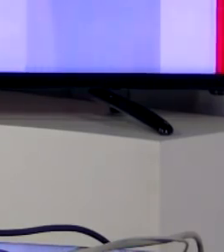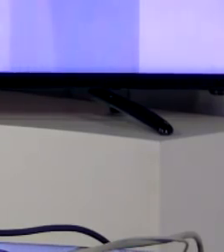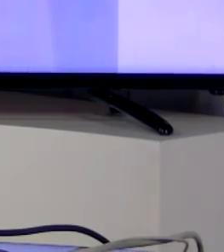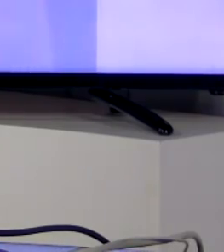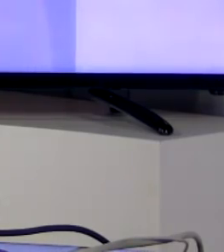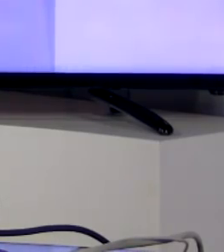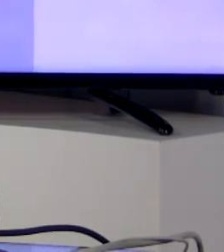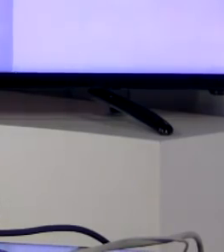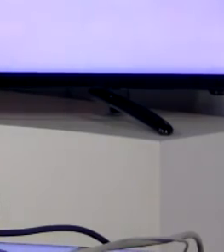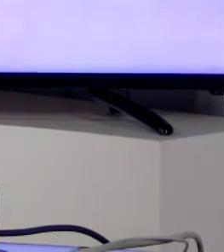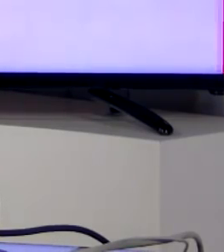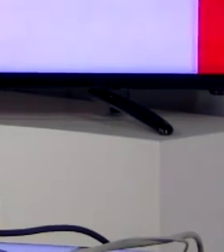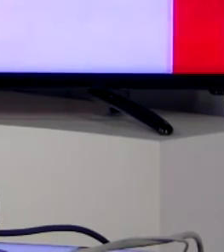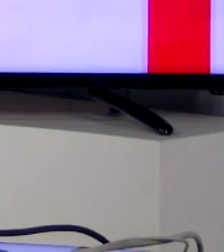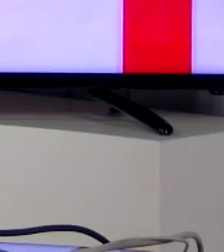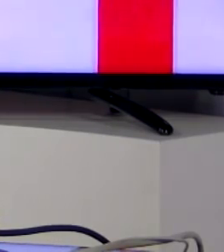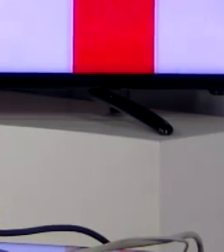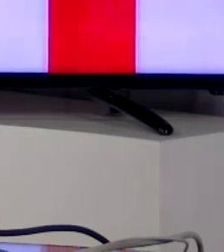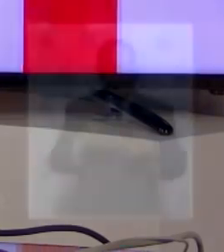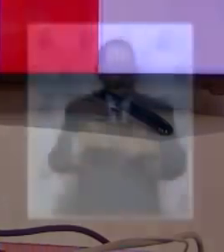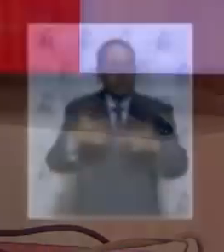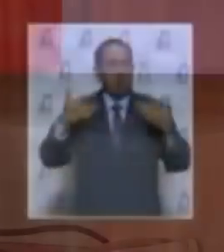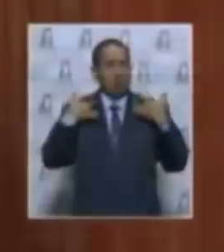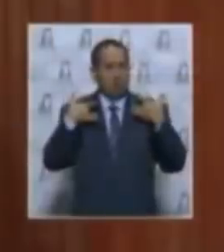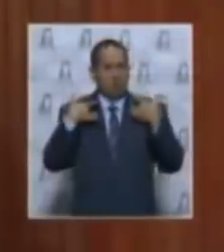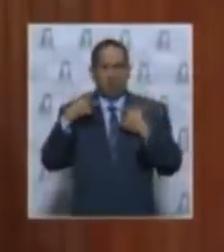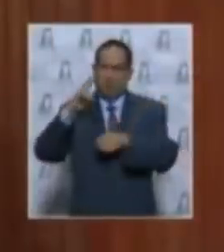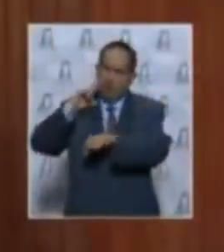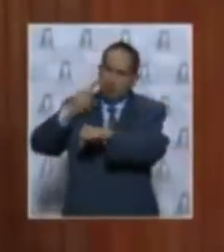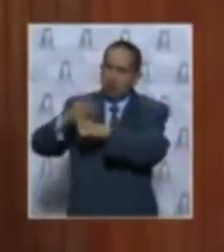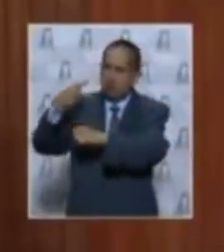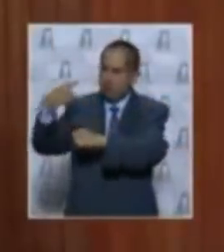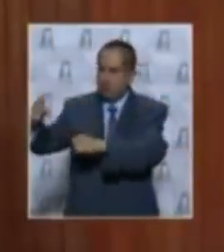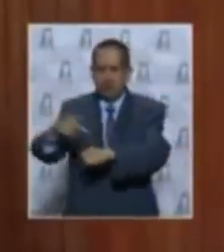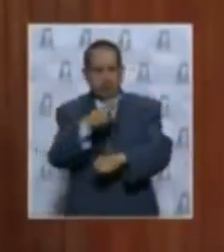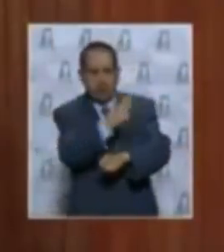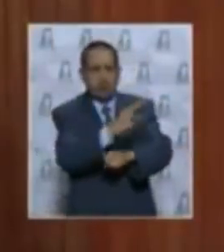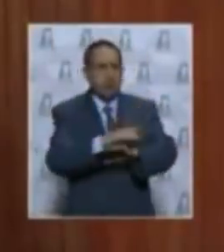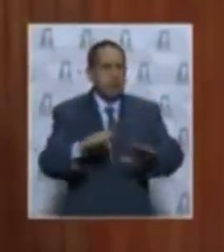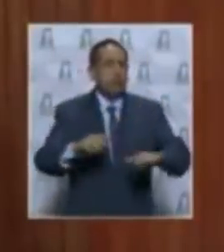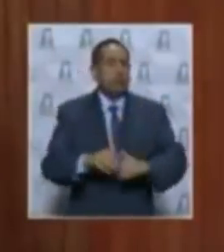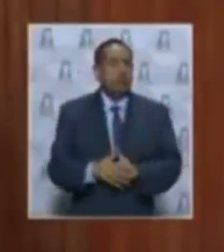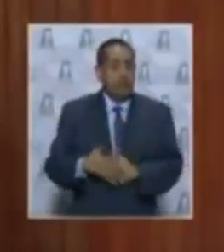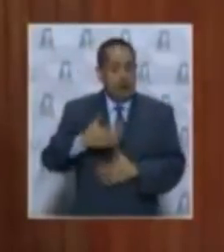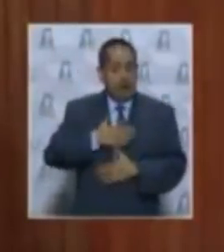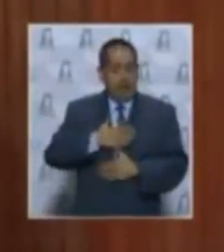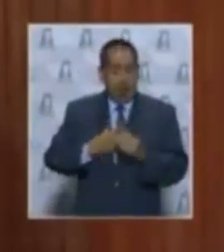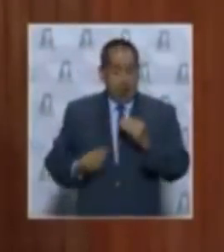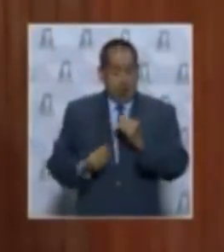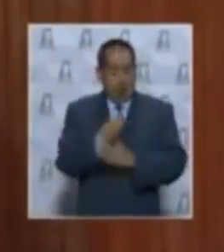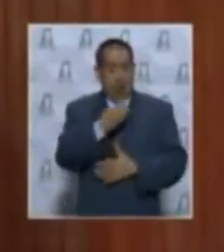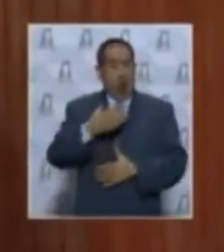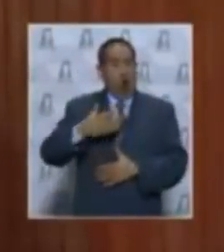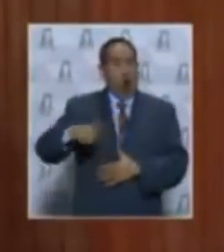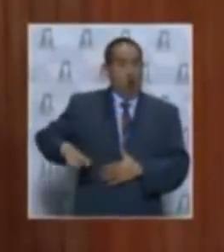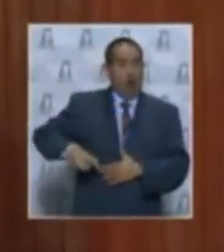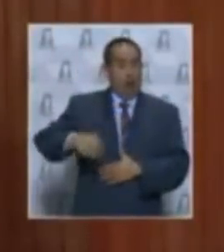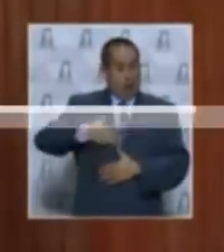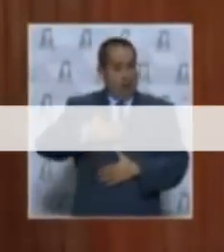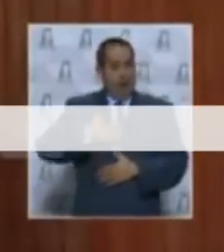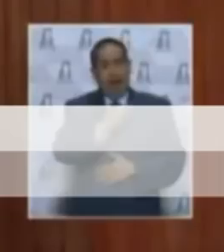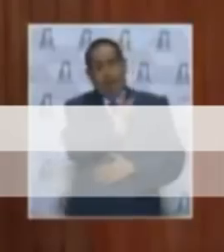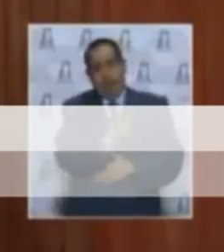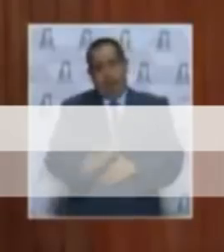será más el poder de los poderes en el nuevo gobierno el presidente de la república